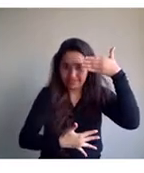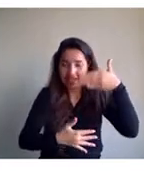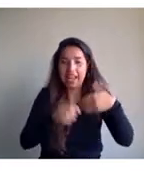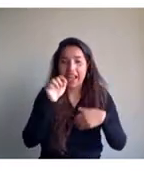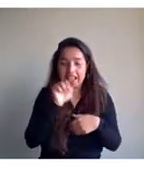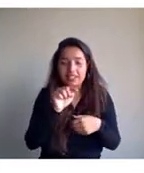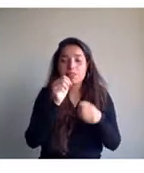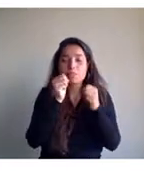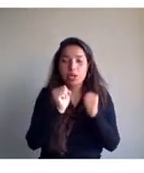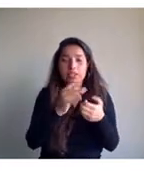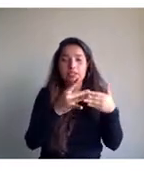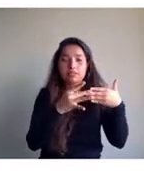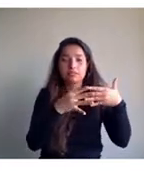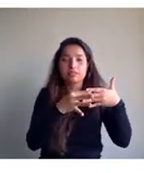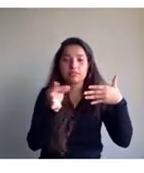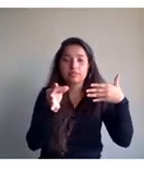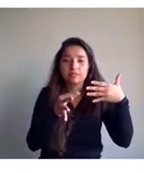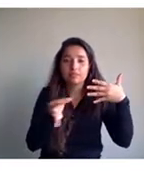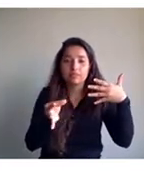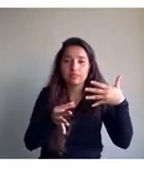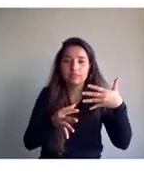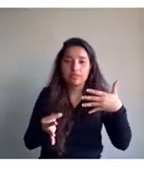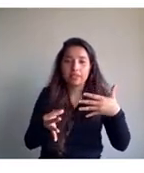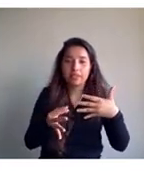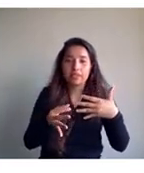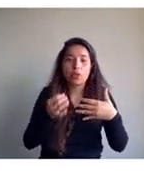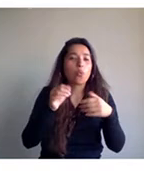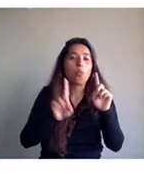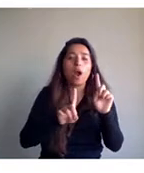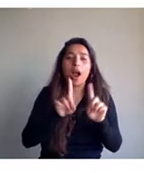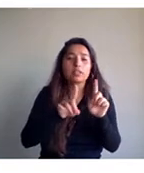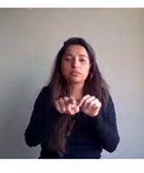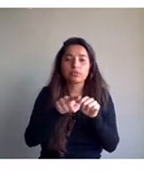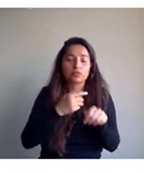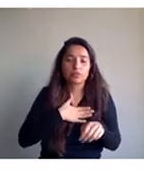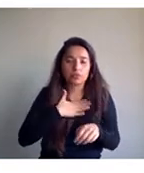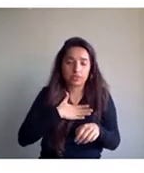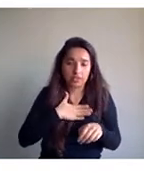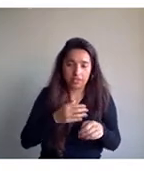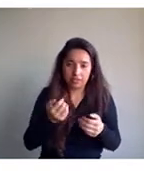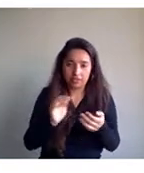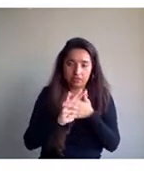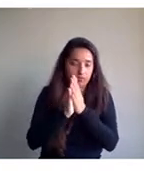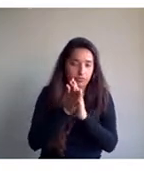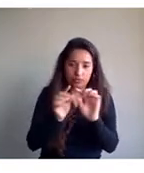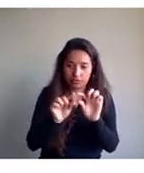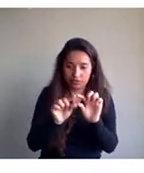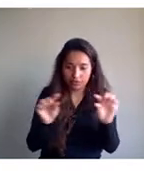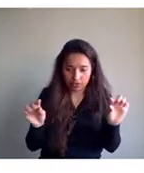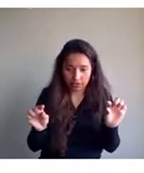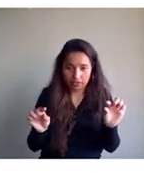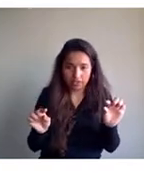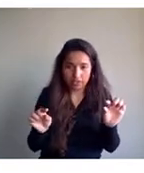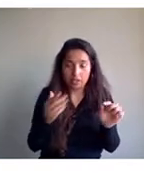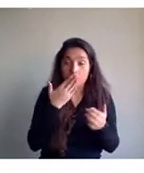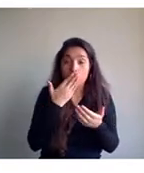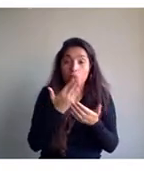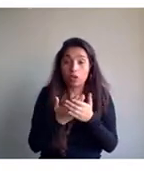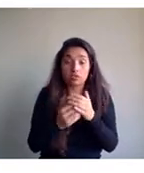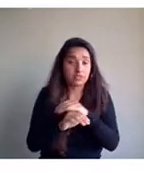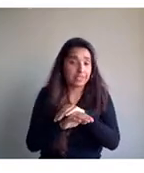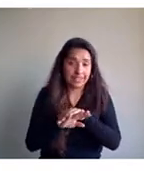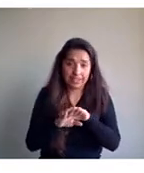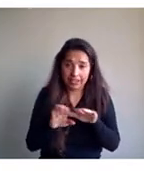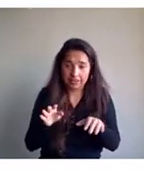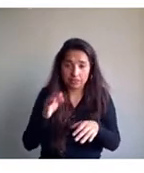aparecer el link de conexión cada link de conexión se vence una vez que acabe la charla es decir